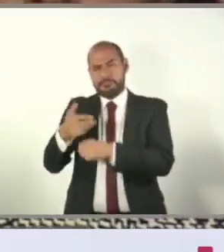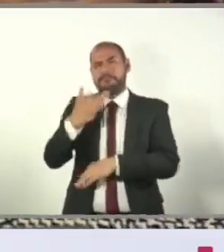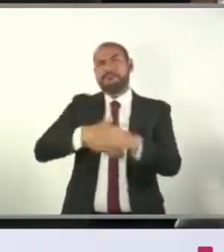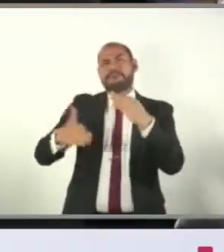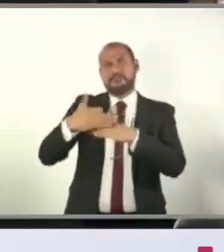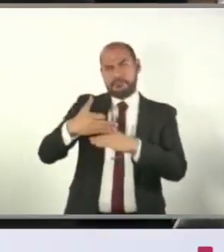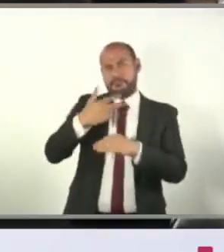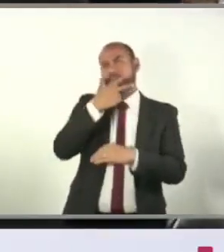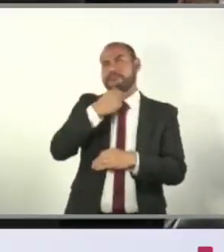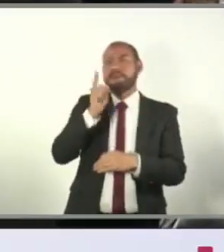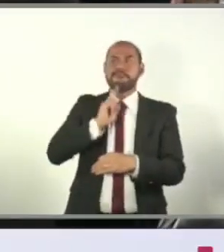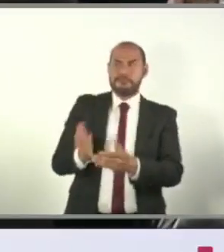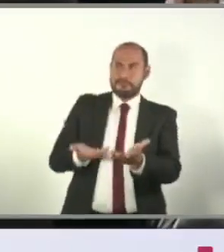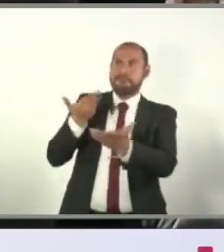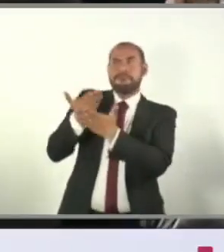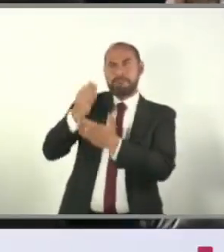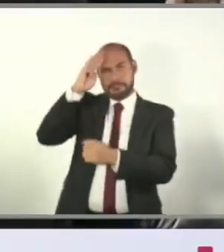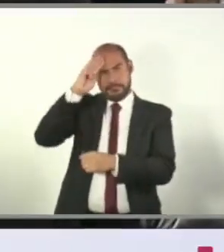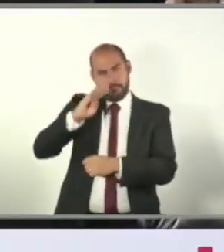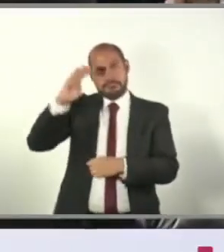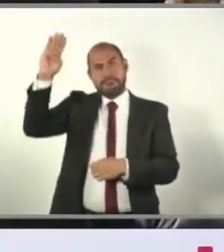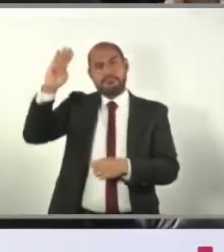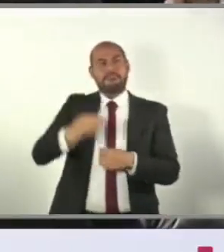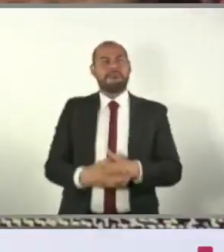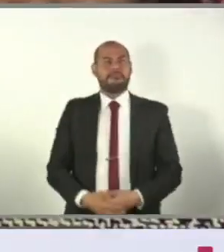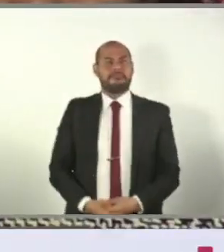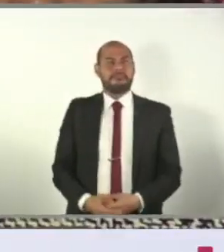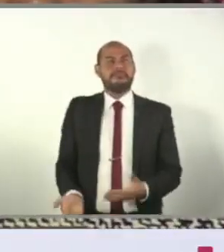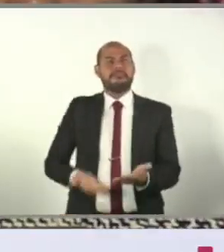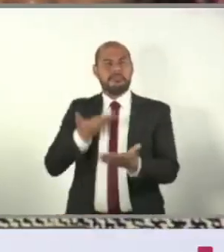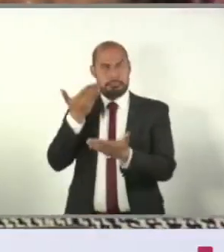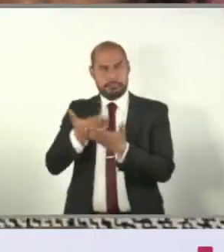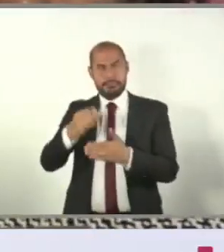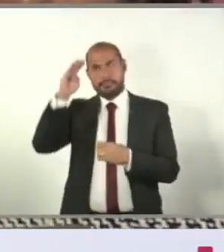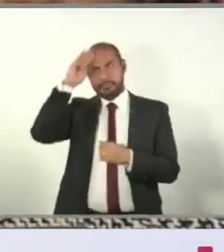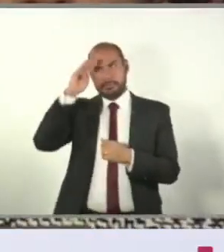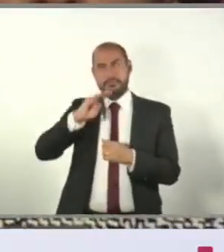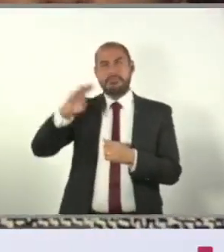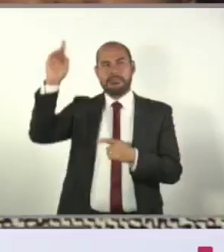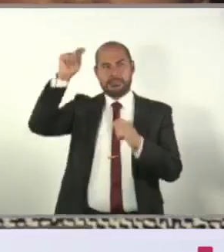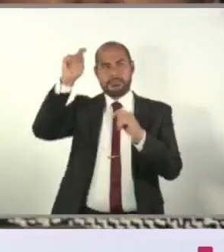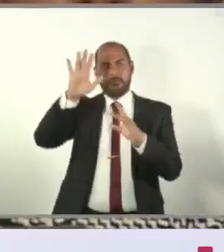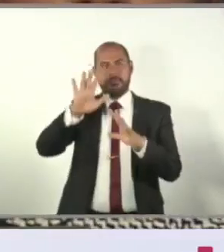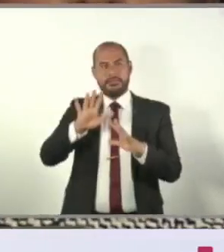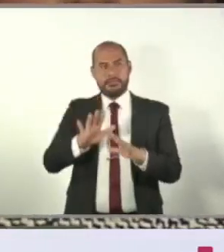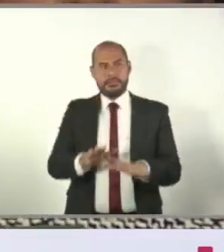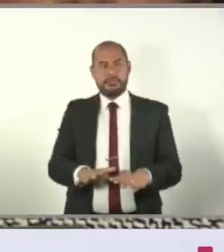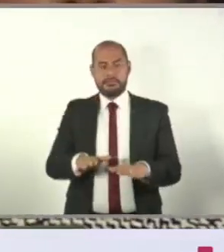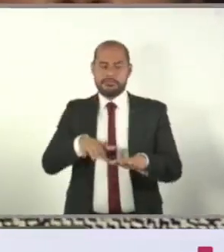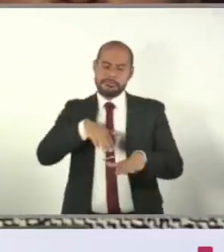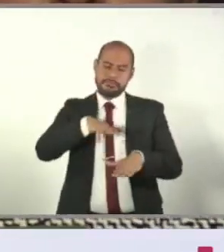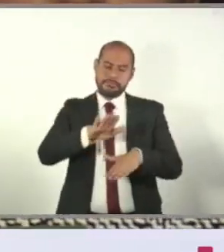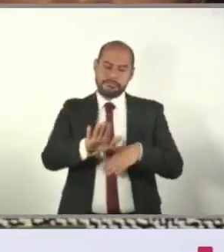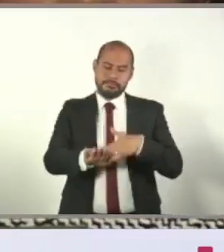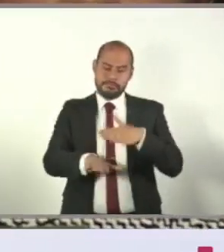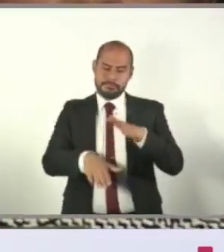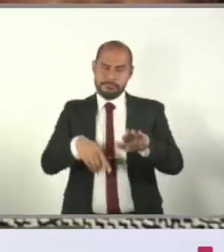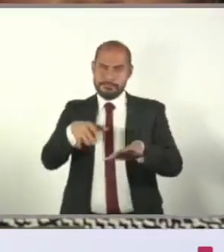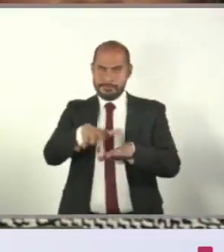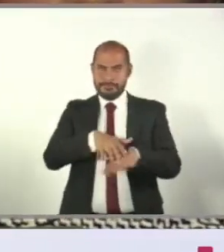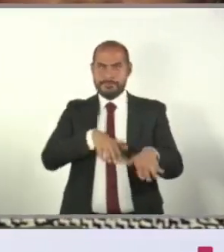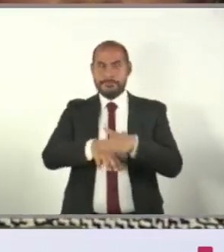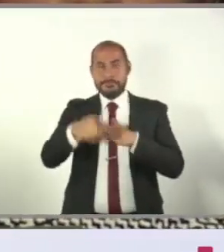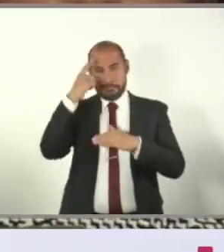todos, te lo pedimos, Señor. Te pedimos, Señor, que bendigas nuestros pies para que sean pretexto de